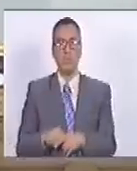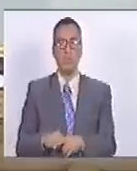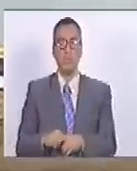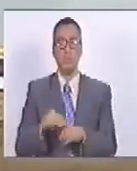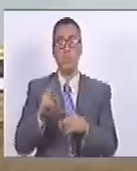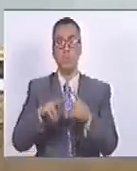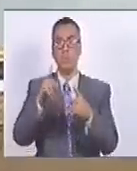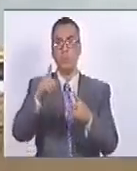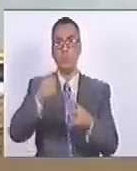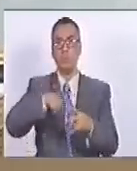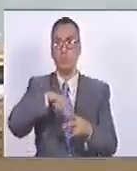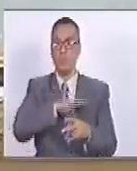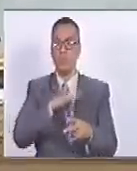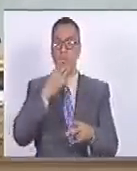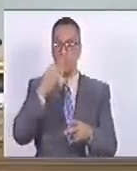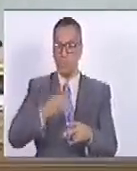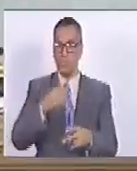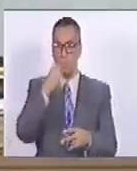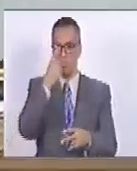Los decentes son